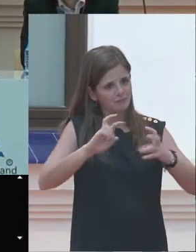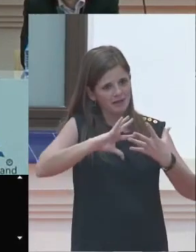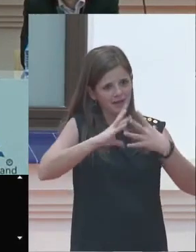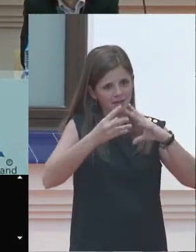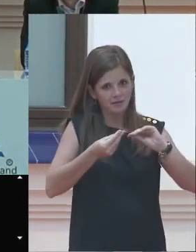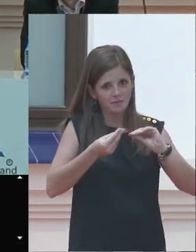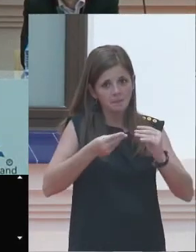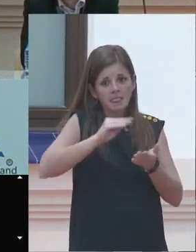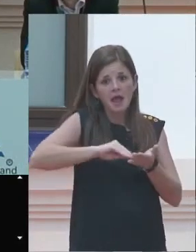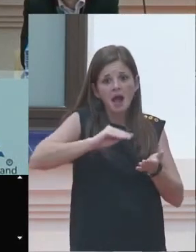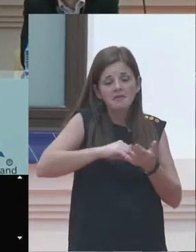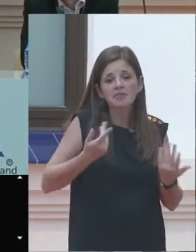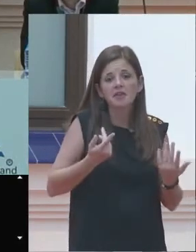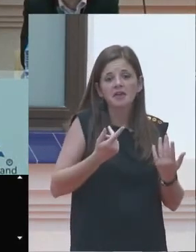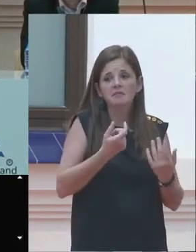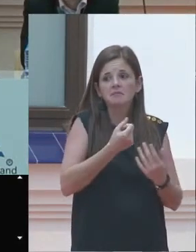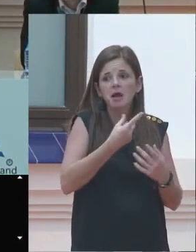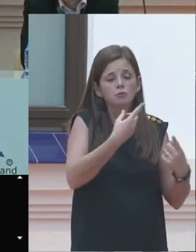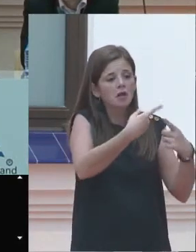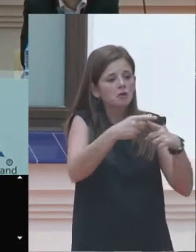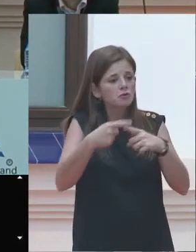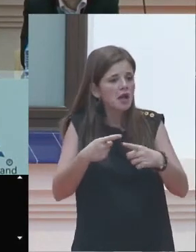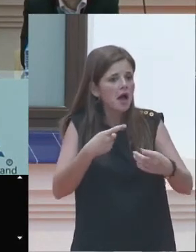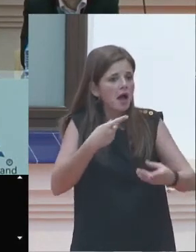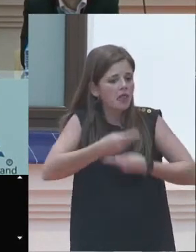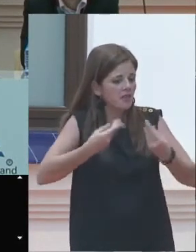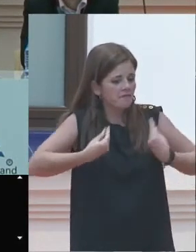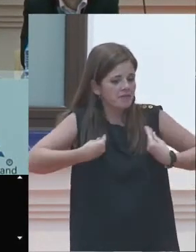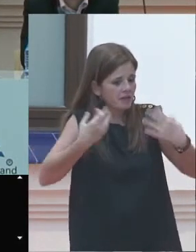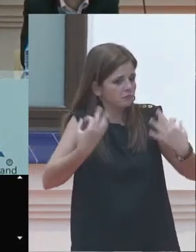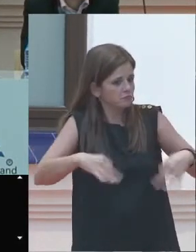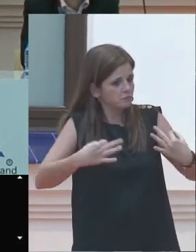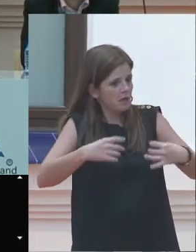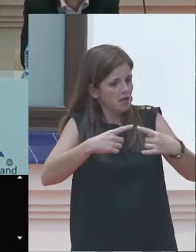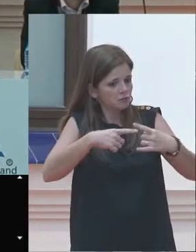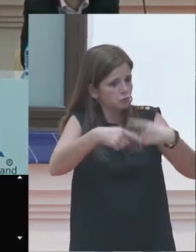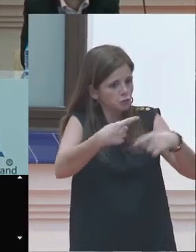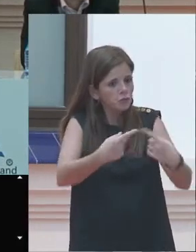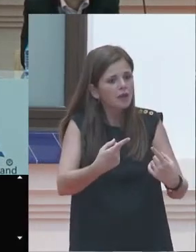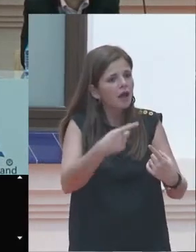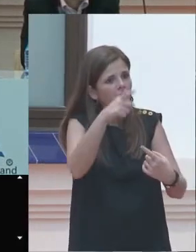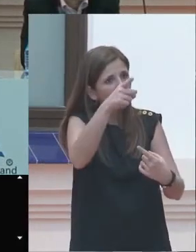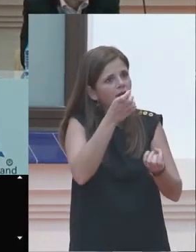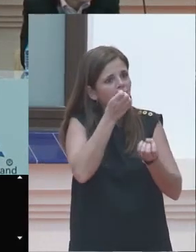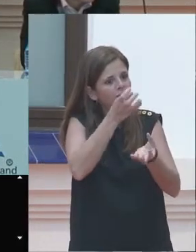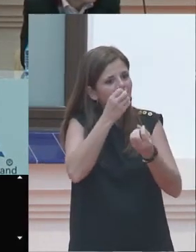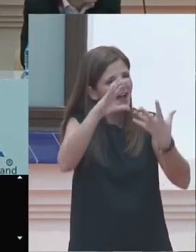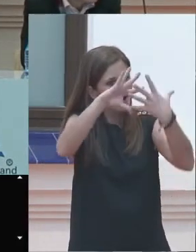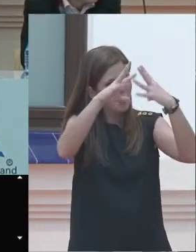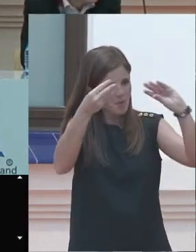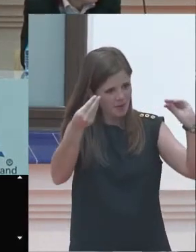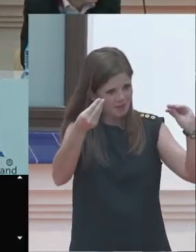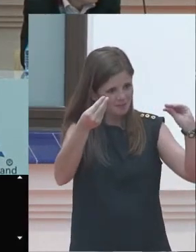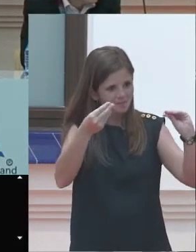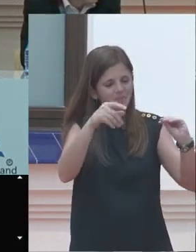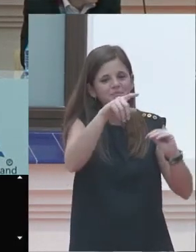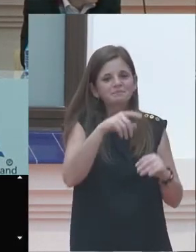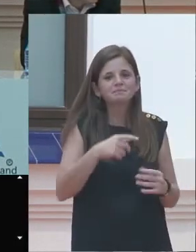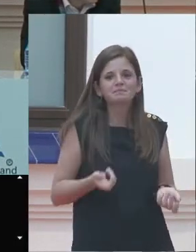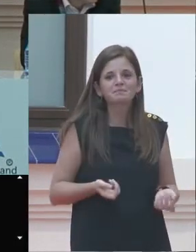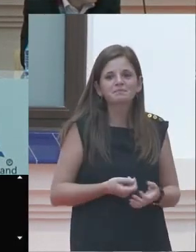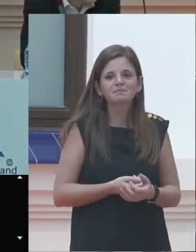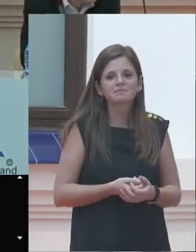vez más cosas de las que hacemos en nuestro día a día están conectadas en la nube y muchas veces sin nosotros saberlo, ¿no?